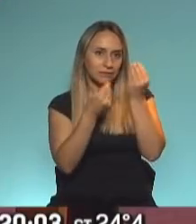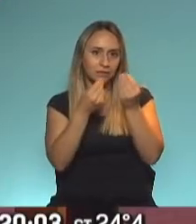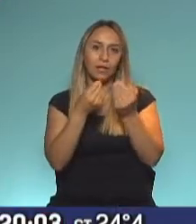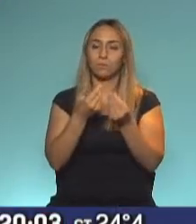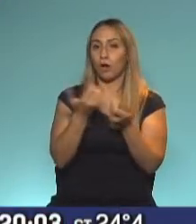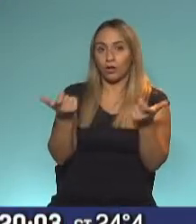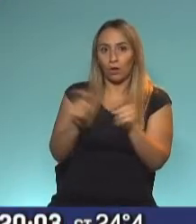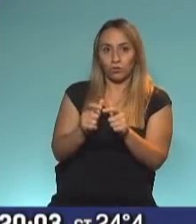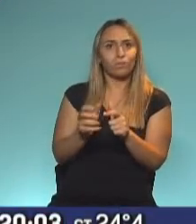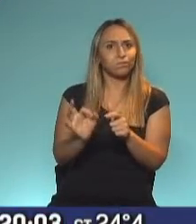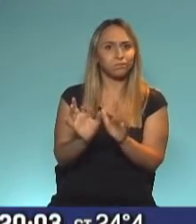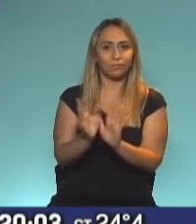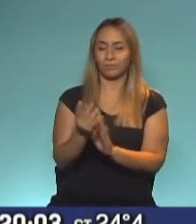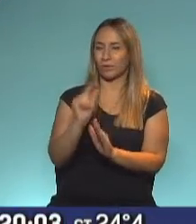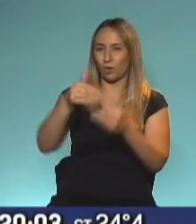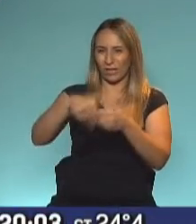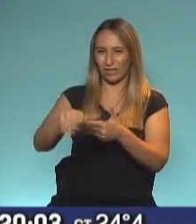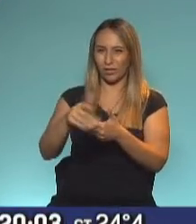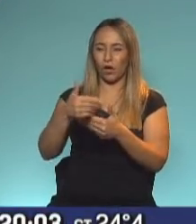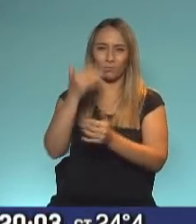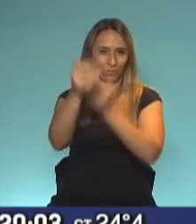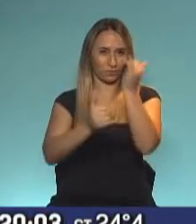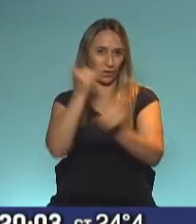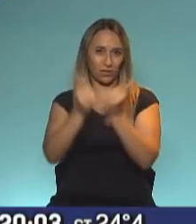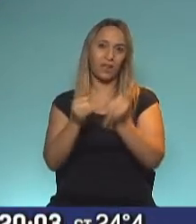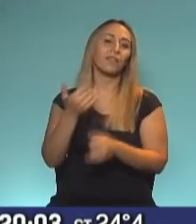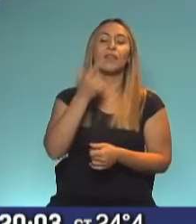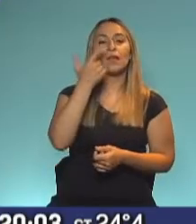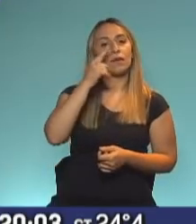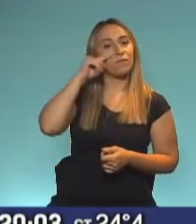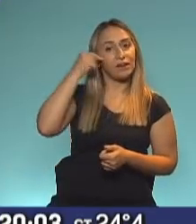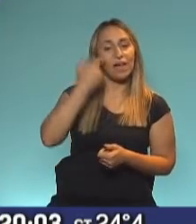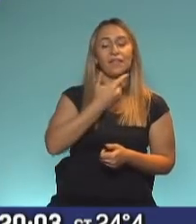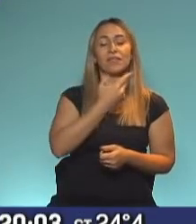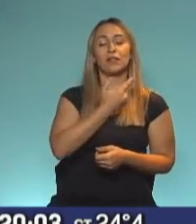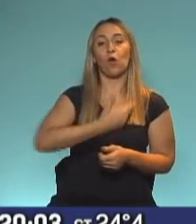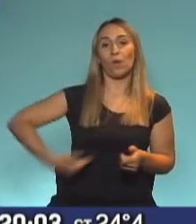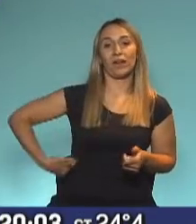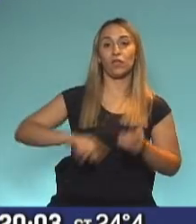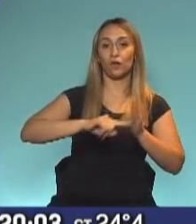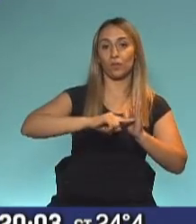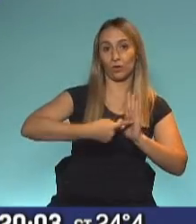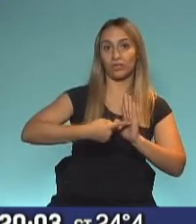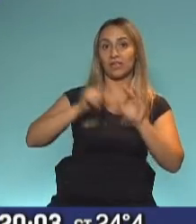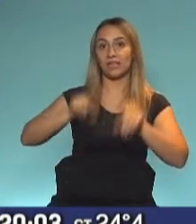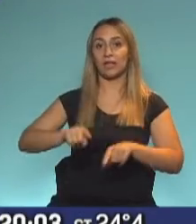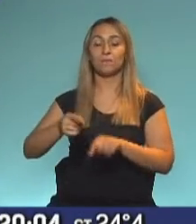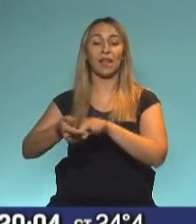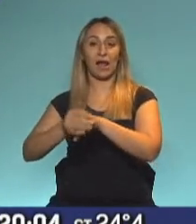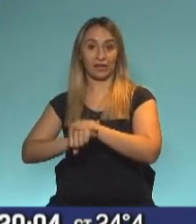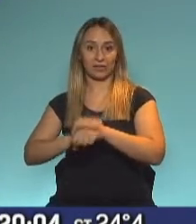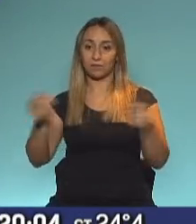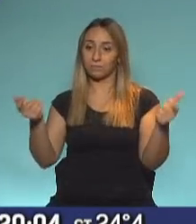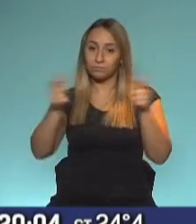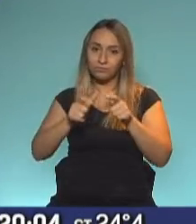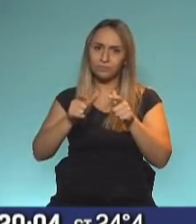reunión de la cual estaremos hablando en segundos nada más entre Alberto Fernández, gobernador de la provincia y jefe de gobierno de la ciudad, con un número a atender también en la provincia de